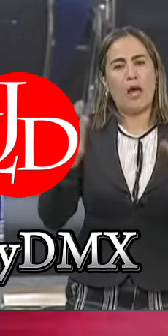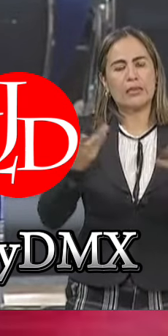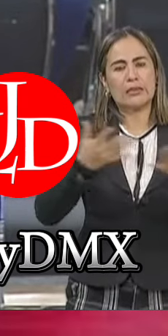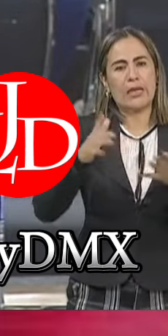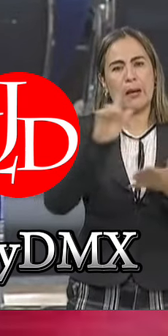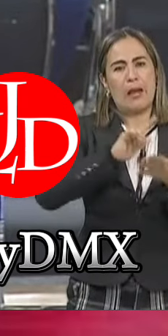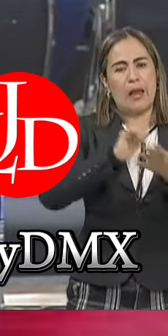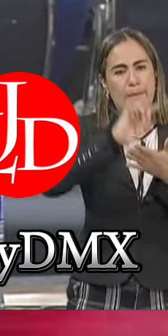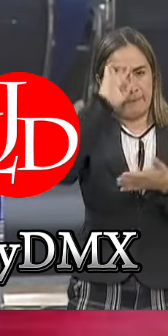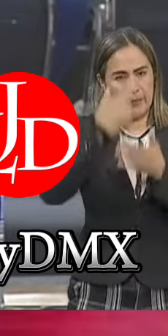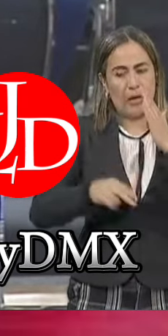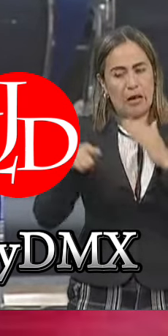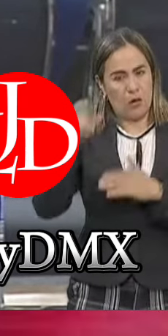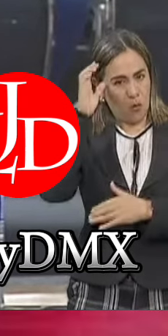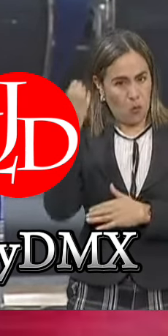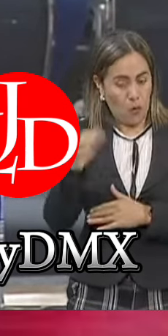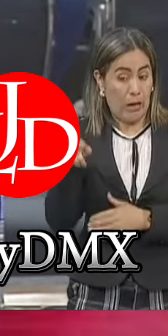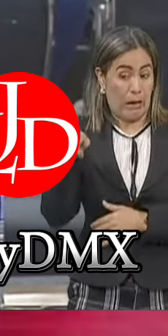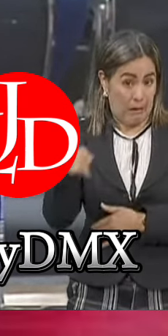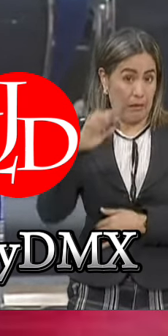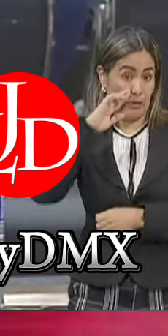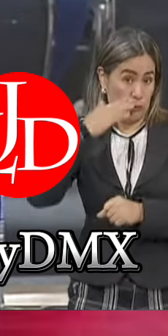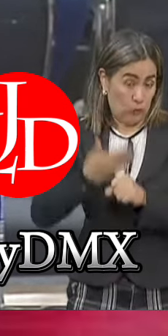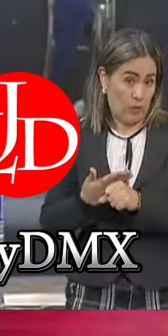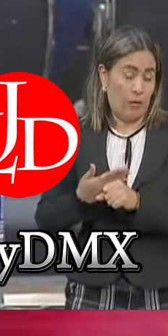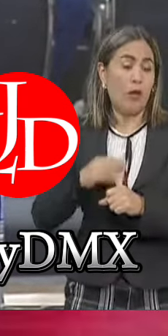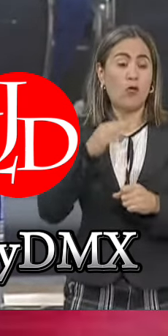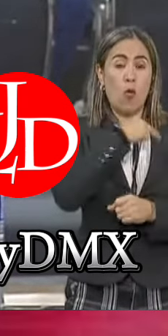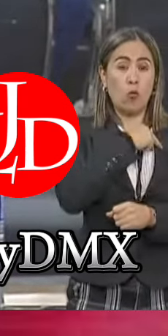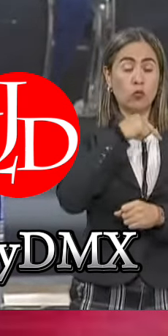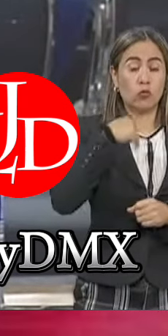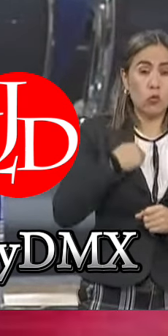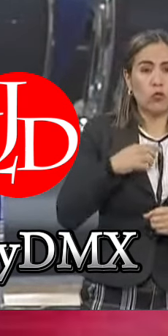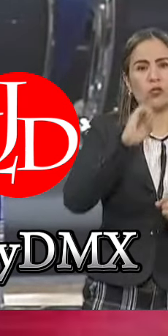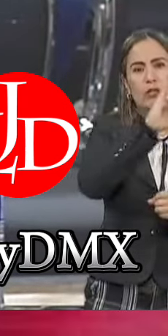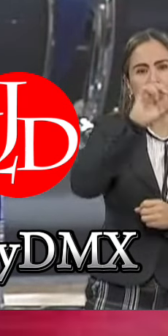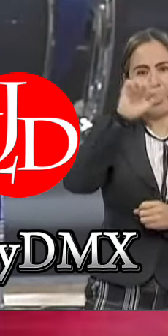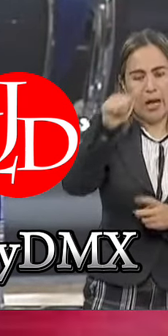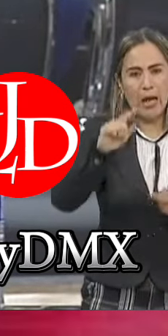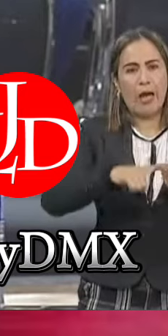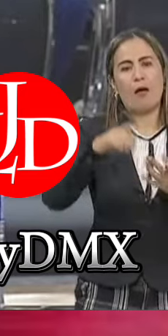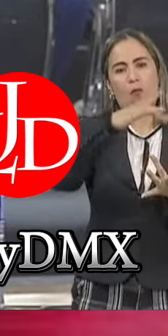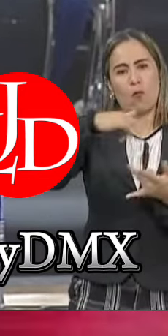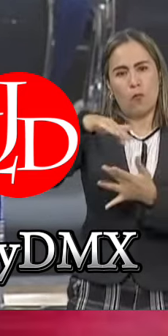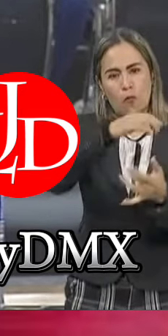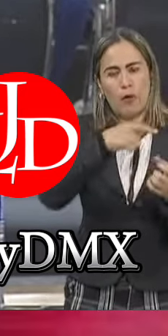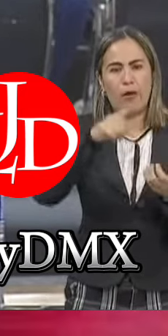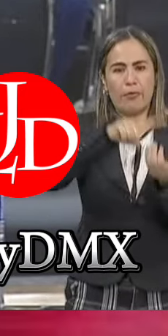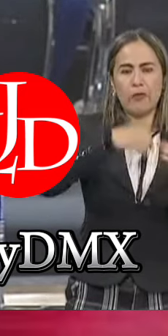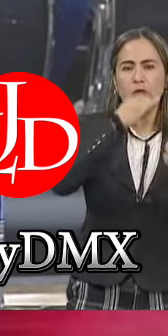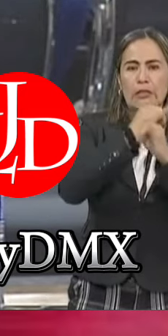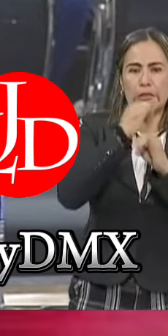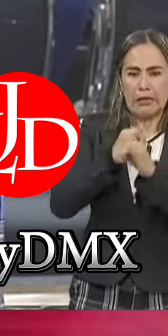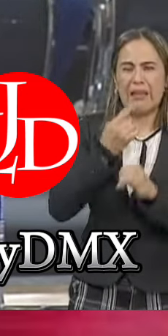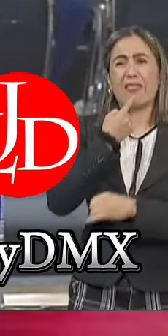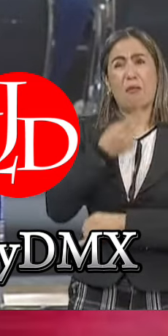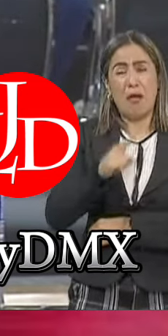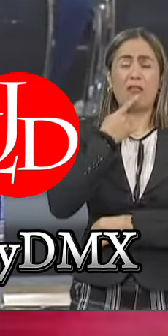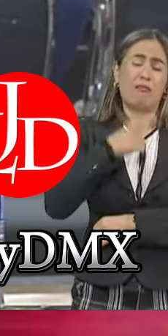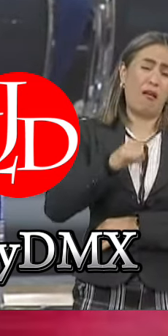el responsable nosotros no estamos quejando en las redes ni de la Inteligencia artificial ni del desarrollo tecnológico ni de